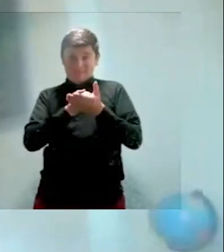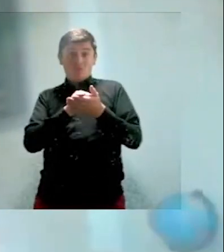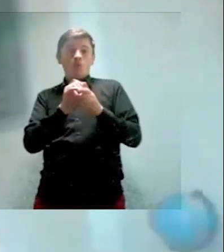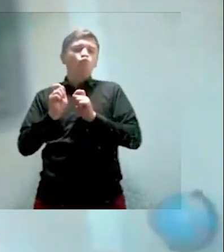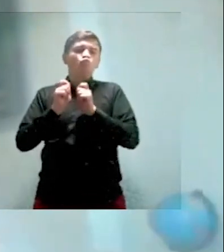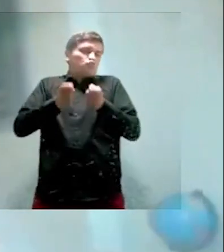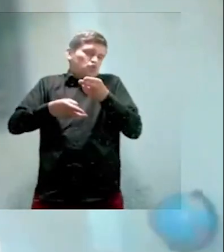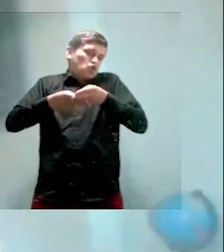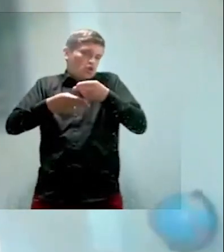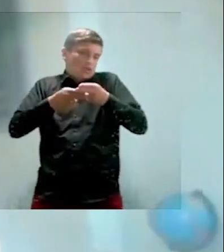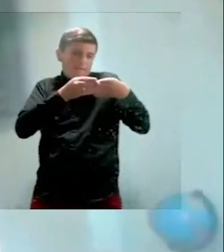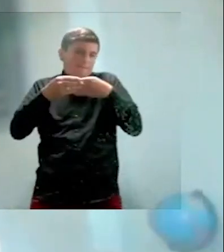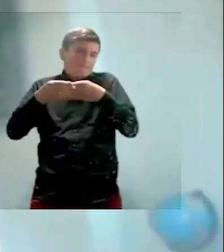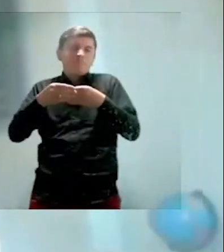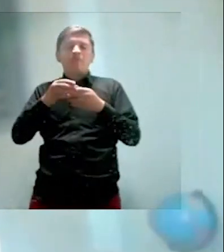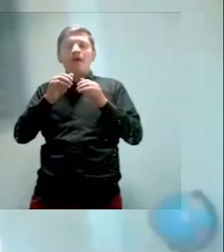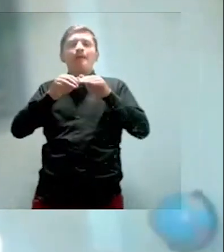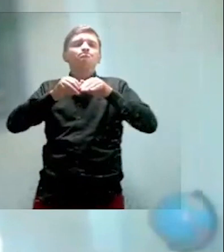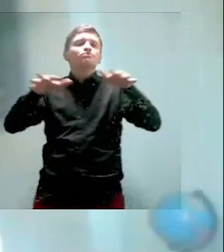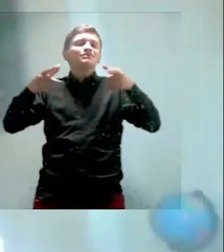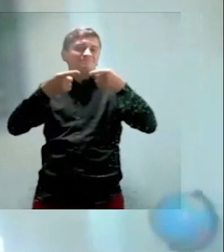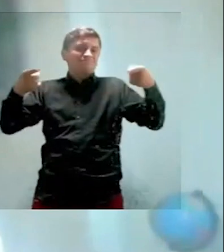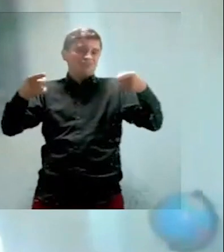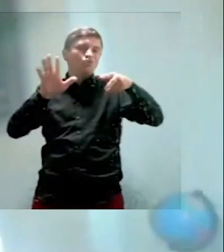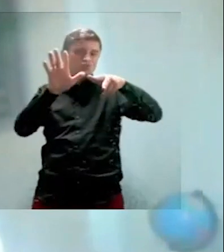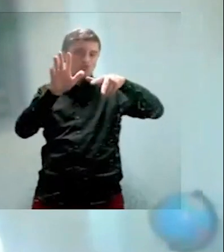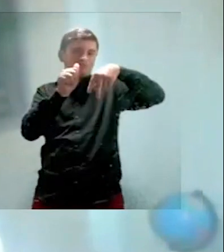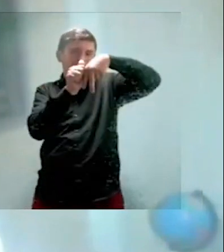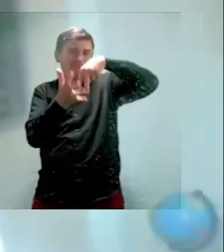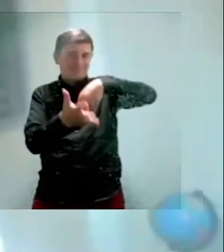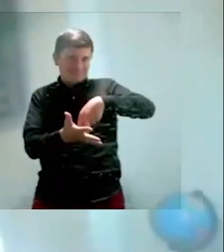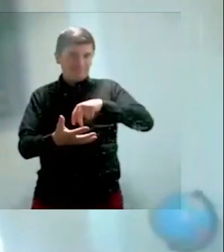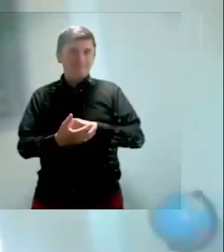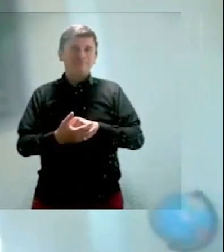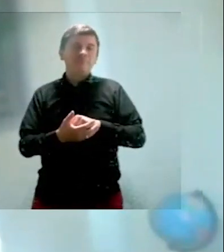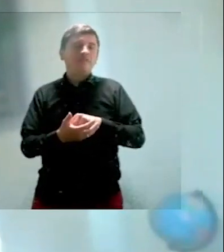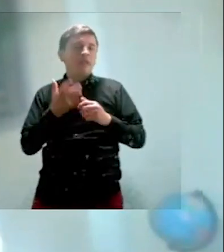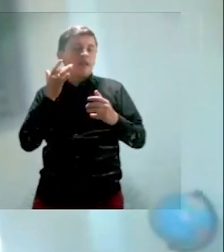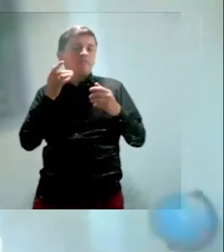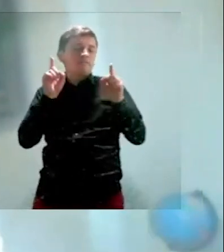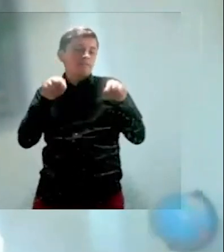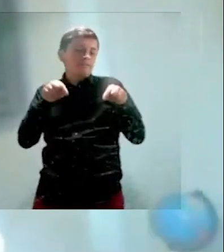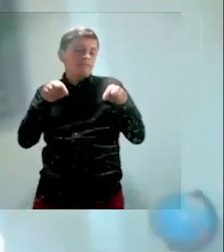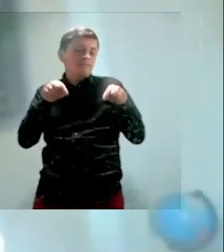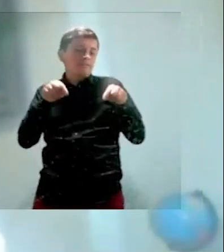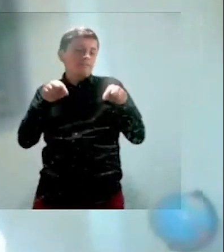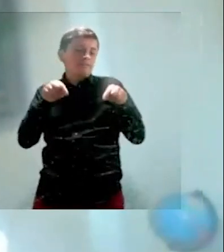pacífica de la Corte, esto de los efectos intercomunis y que no ha tenido